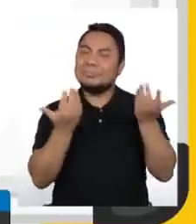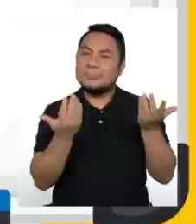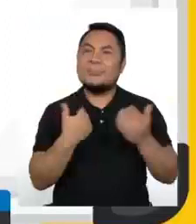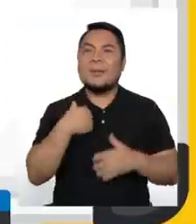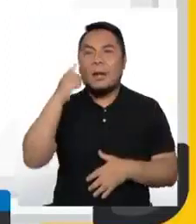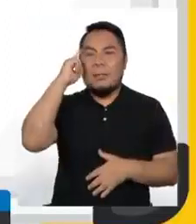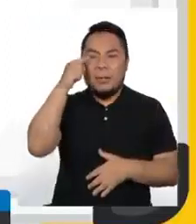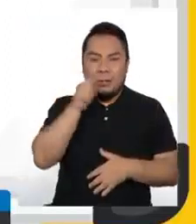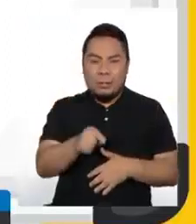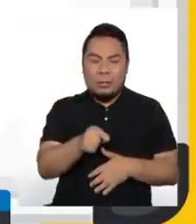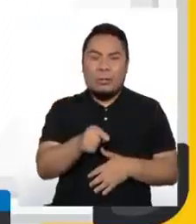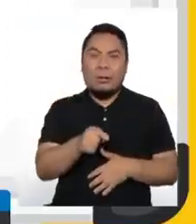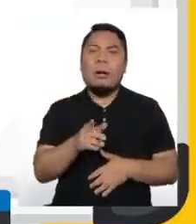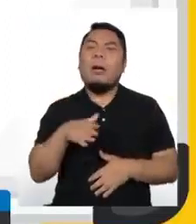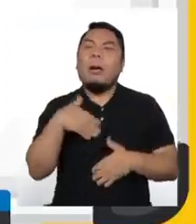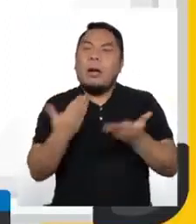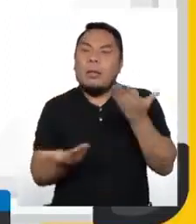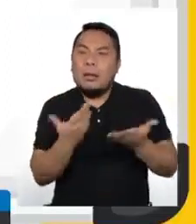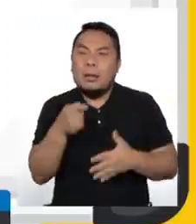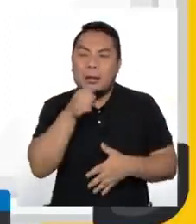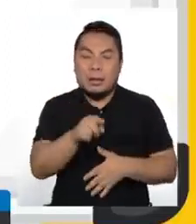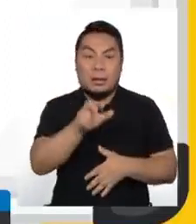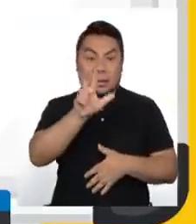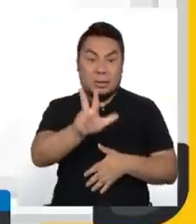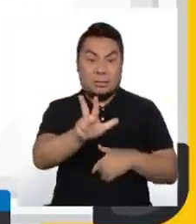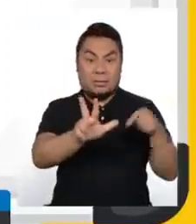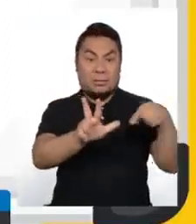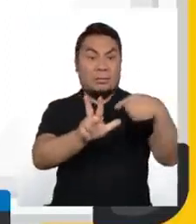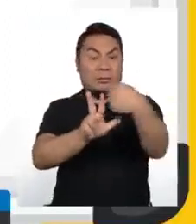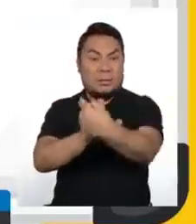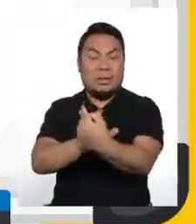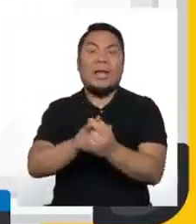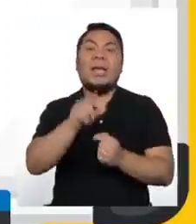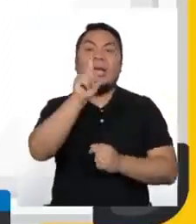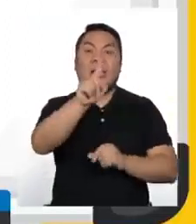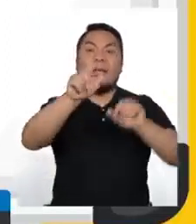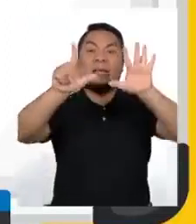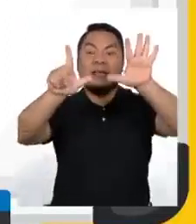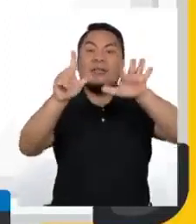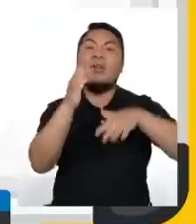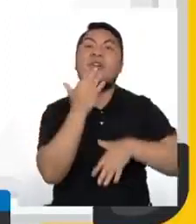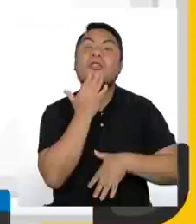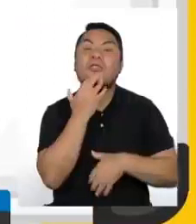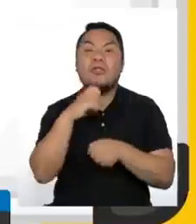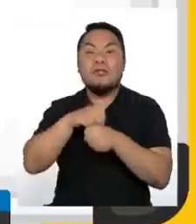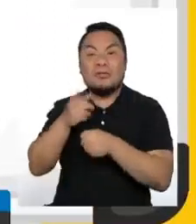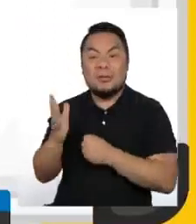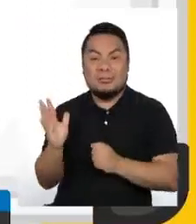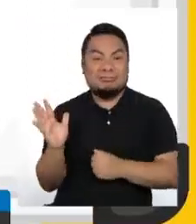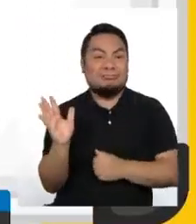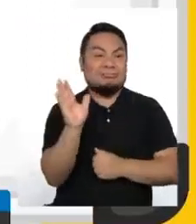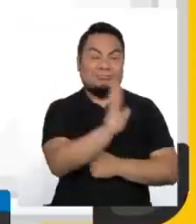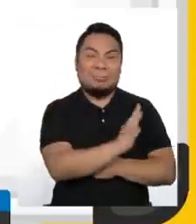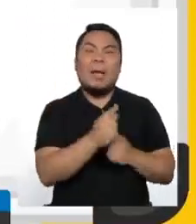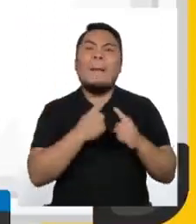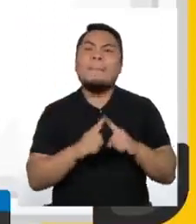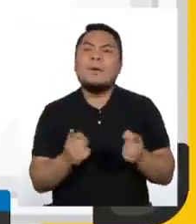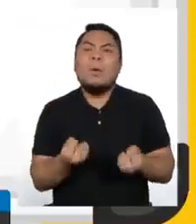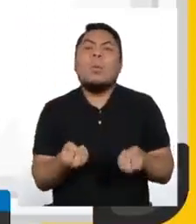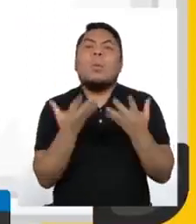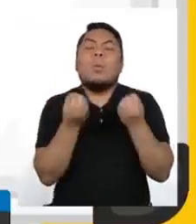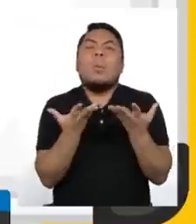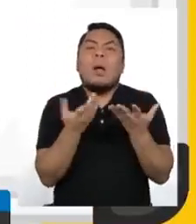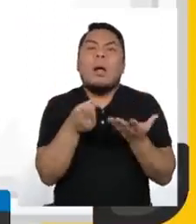Parece que Tomás puede obtener 3 tapas doradas con 17 tapas de colores. Pero, ¿cuántas